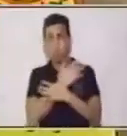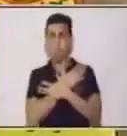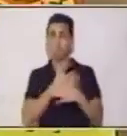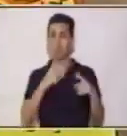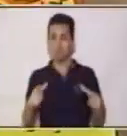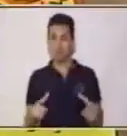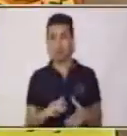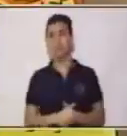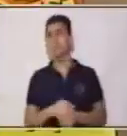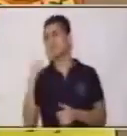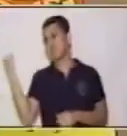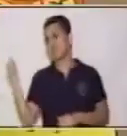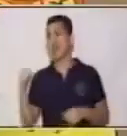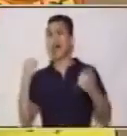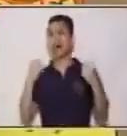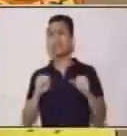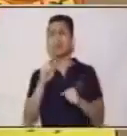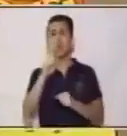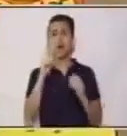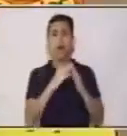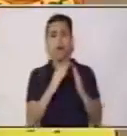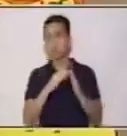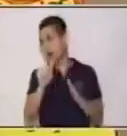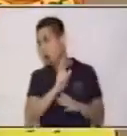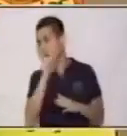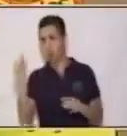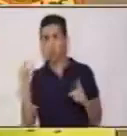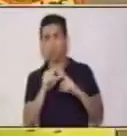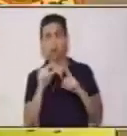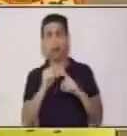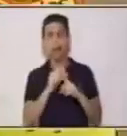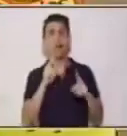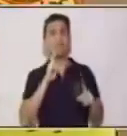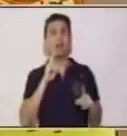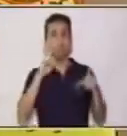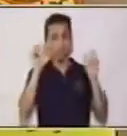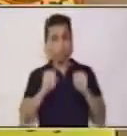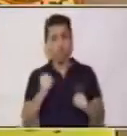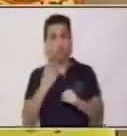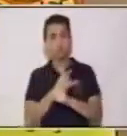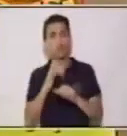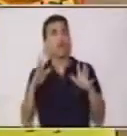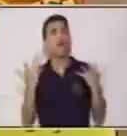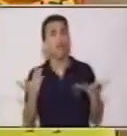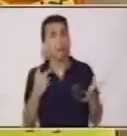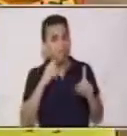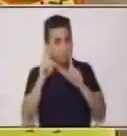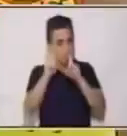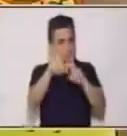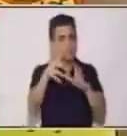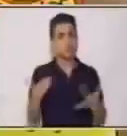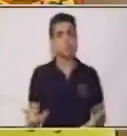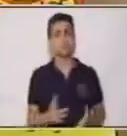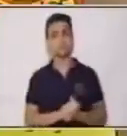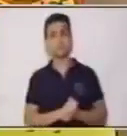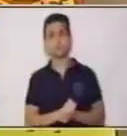casa. ¿Qué otra palabra podría utilizar yo para expresar esa oración? Hacer una